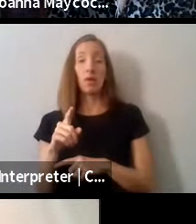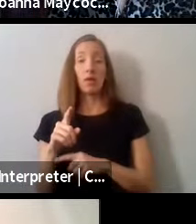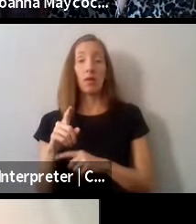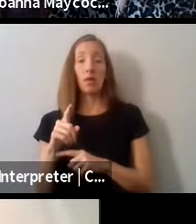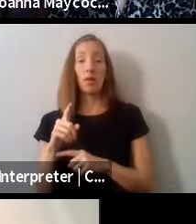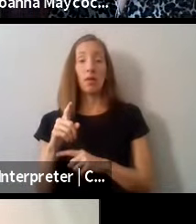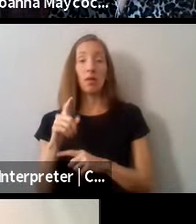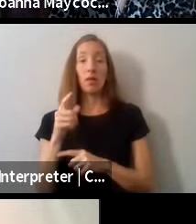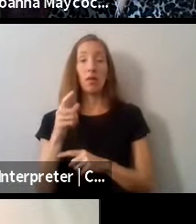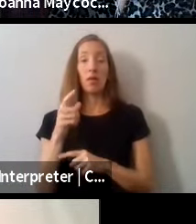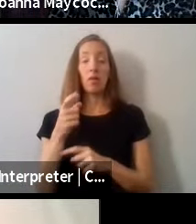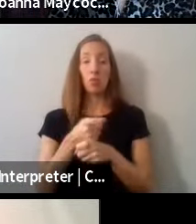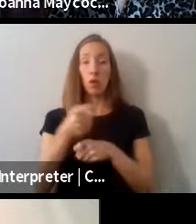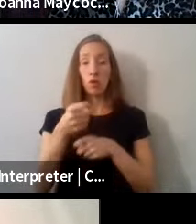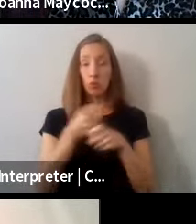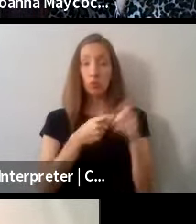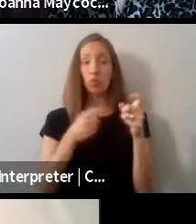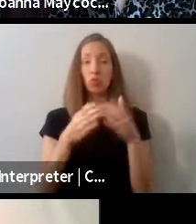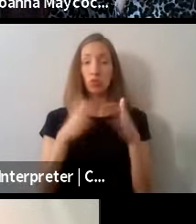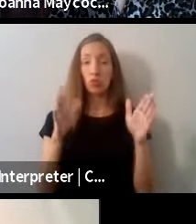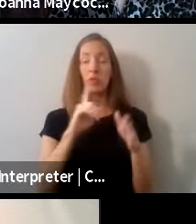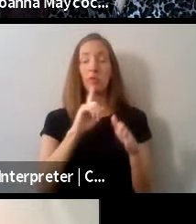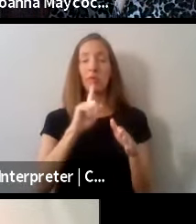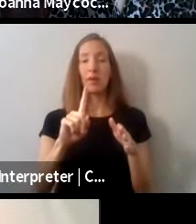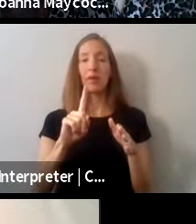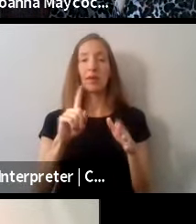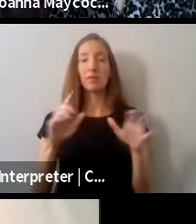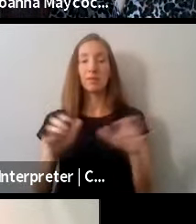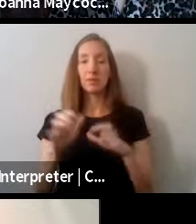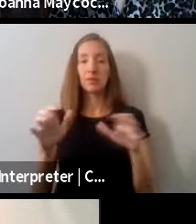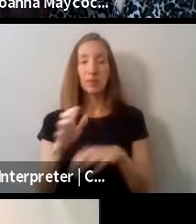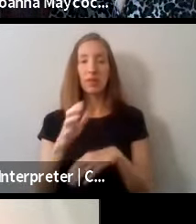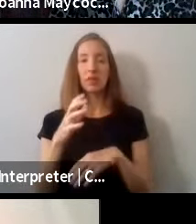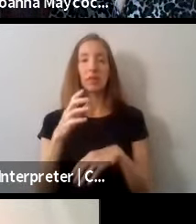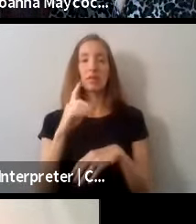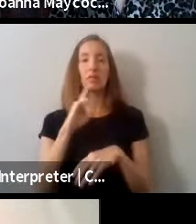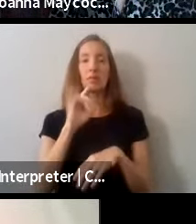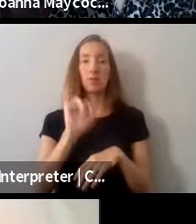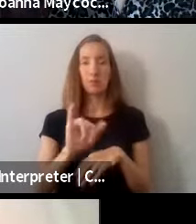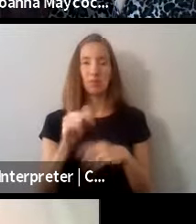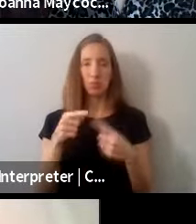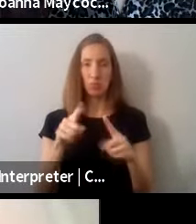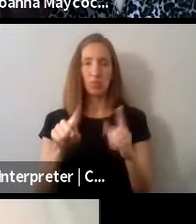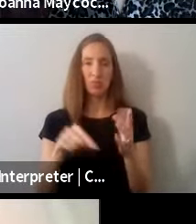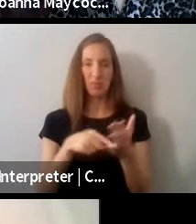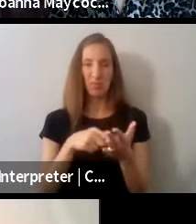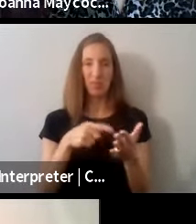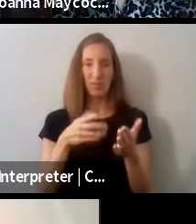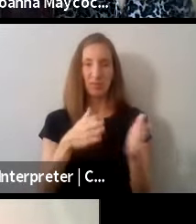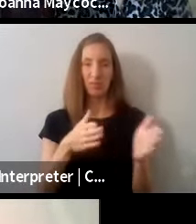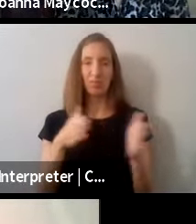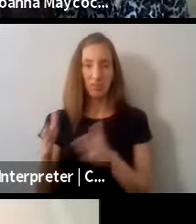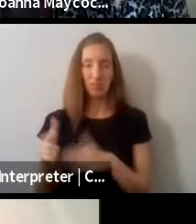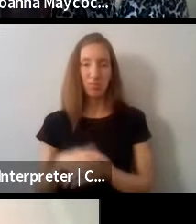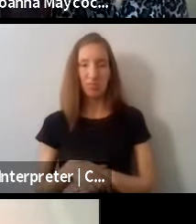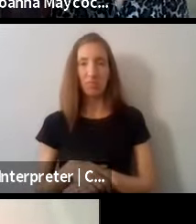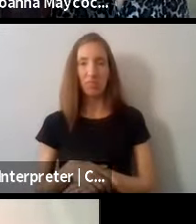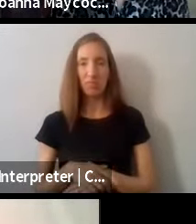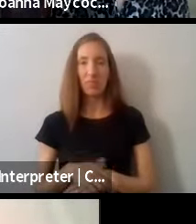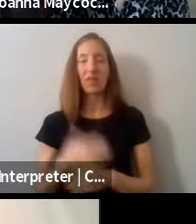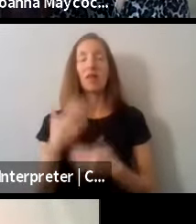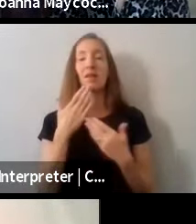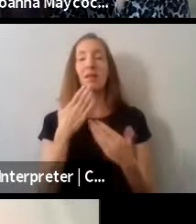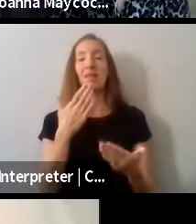Defensoría del Pueblo facilitó canales telemáticos para el acompañamiento a víctimas en protección de casos. Thank you very